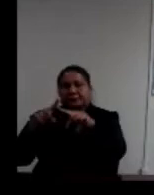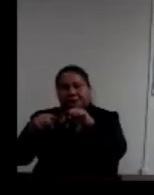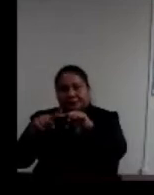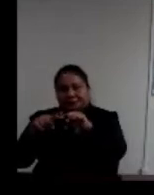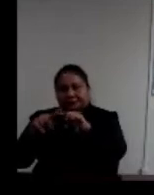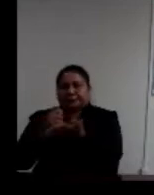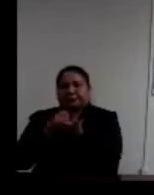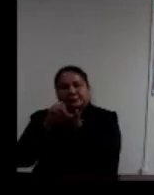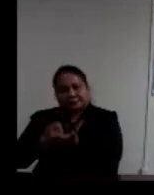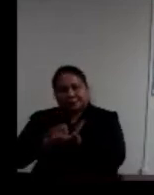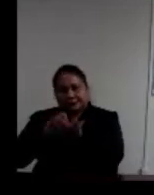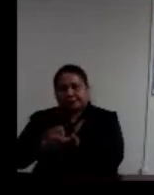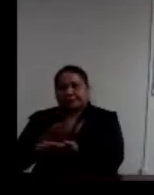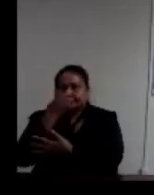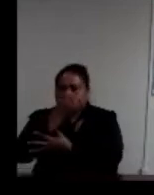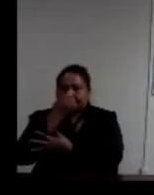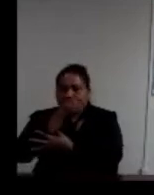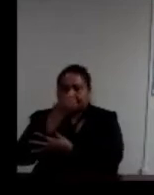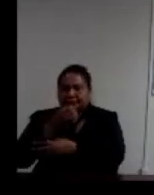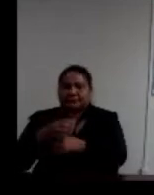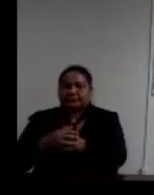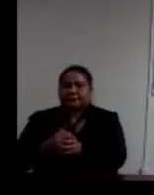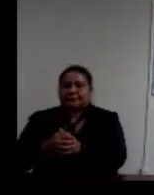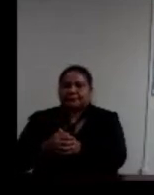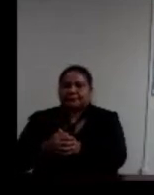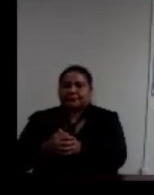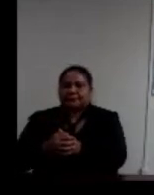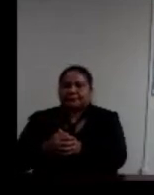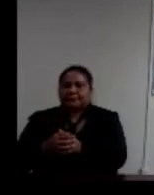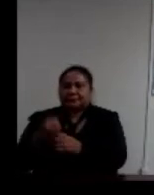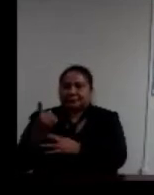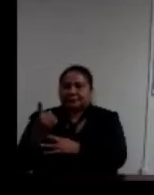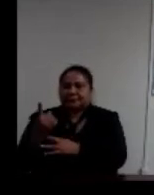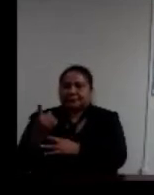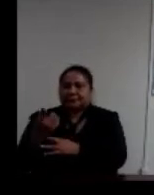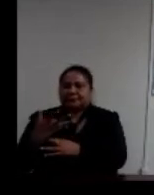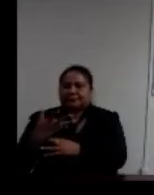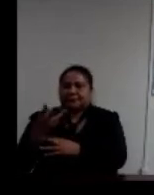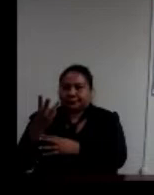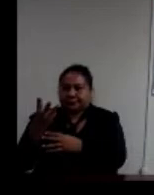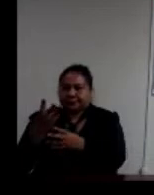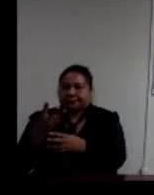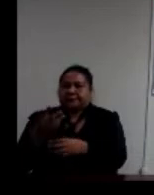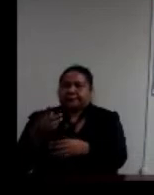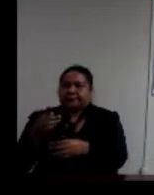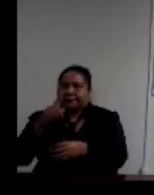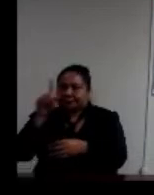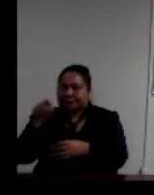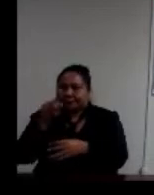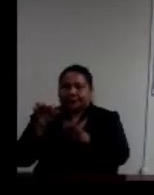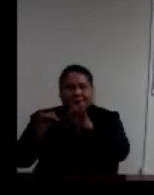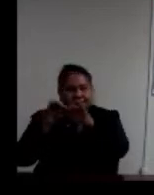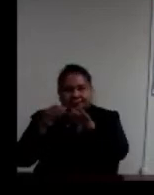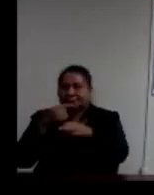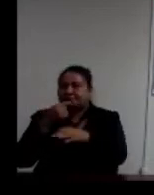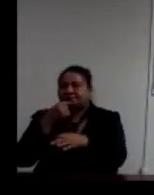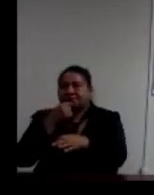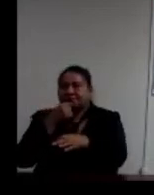terapia y es en escuela. Si una de estas tres áreas no trabaja a la par, el